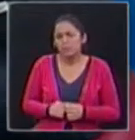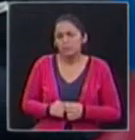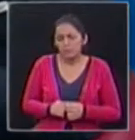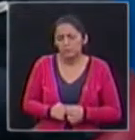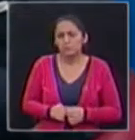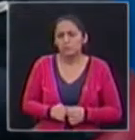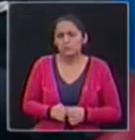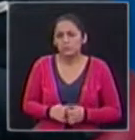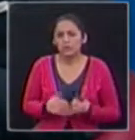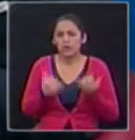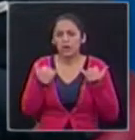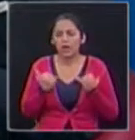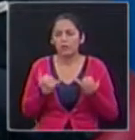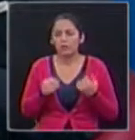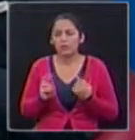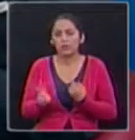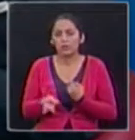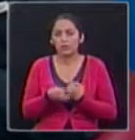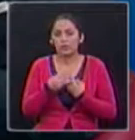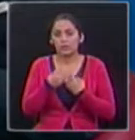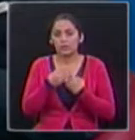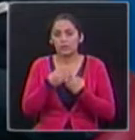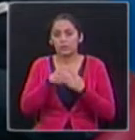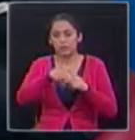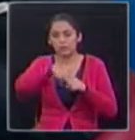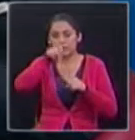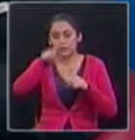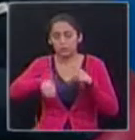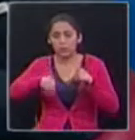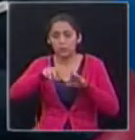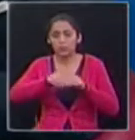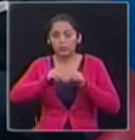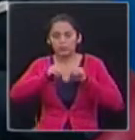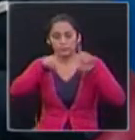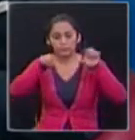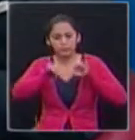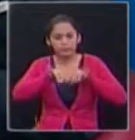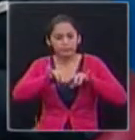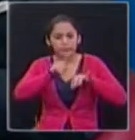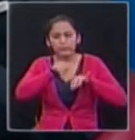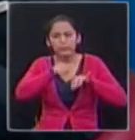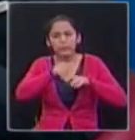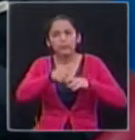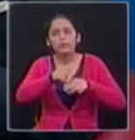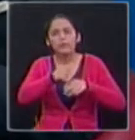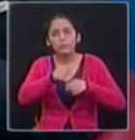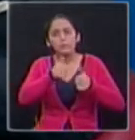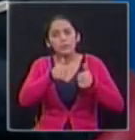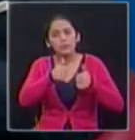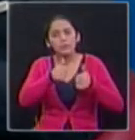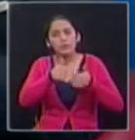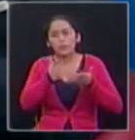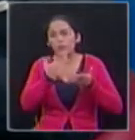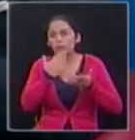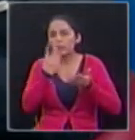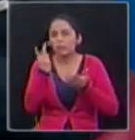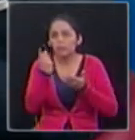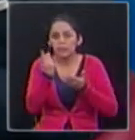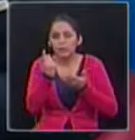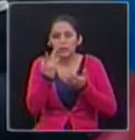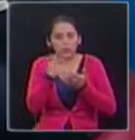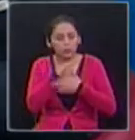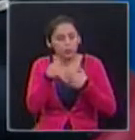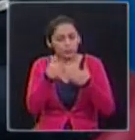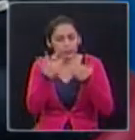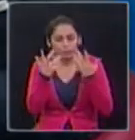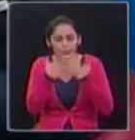aplicaciones, inclusive todo se está desarrollando por comercio electrónico, y hacia allá apunta el mundo y nosotros no podemos